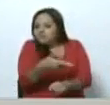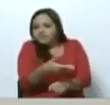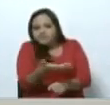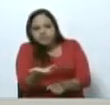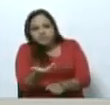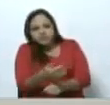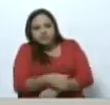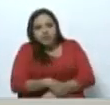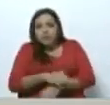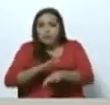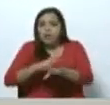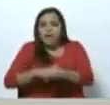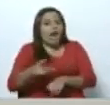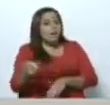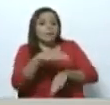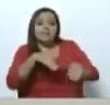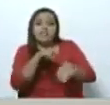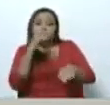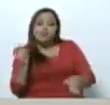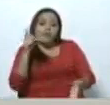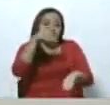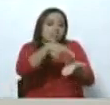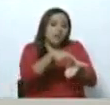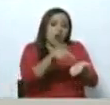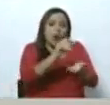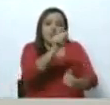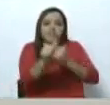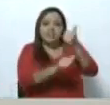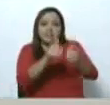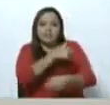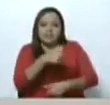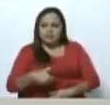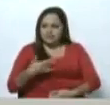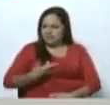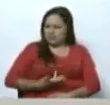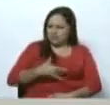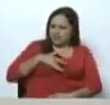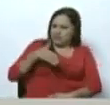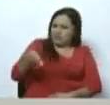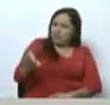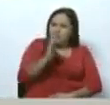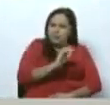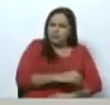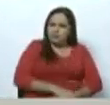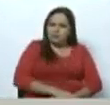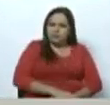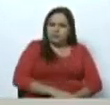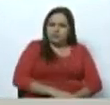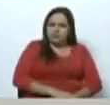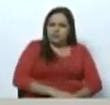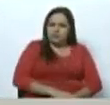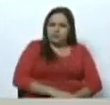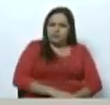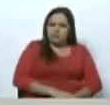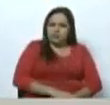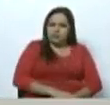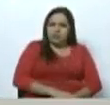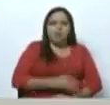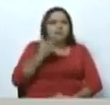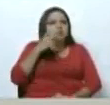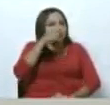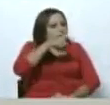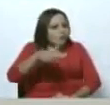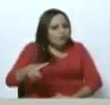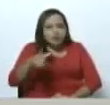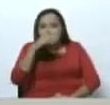¿Y por qué no le dieron? Es que el ministro no ha podido venir o no ha podido venir el viceministro. Fin de mundo, pues. Mientras tanto, el pueblo no le